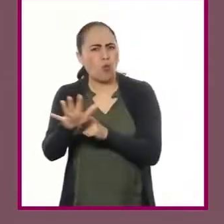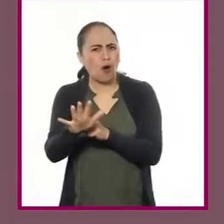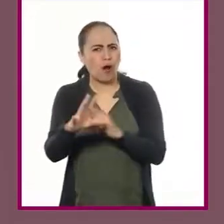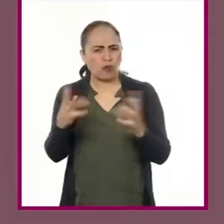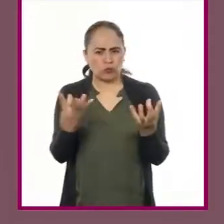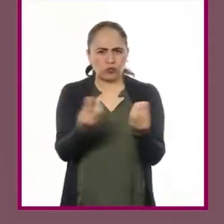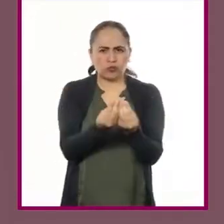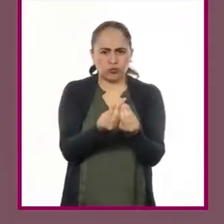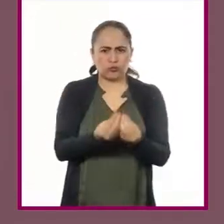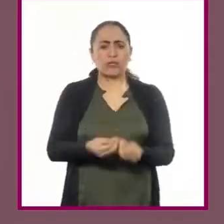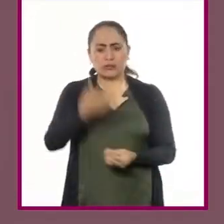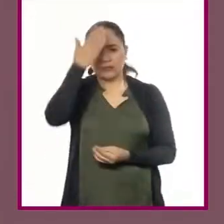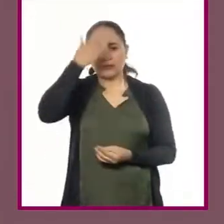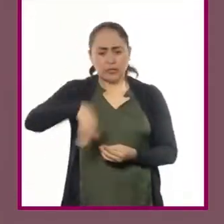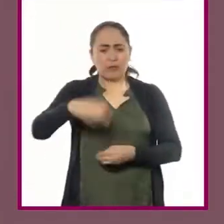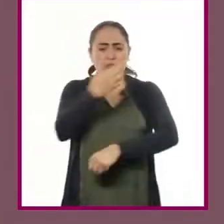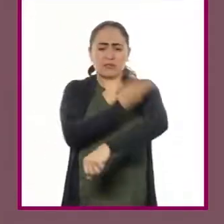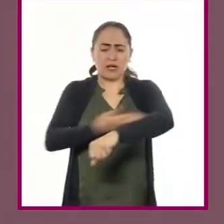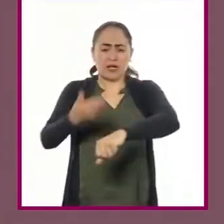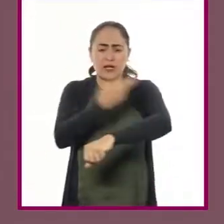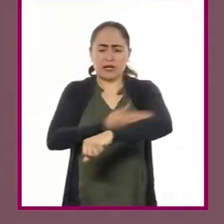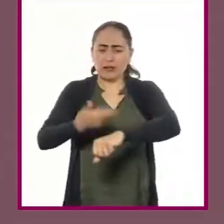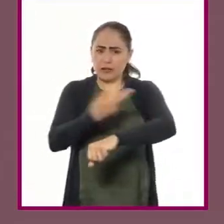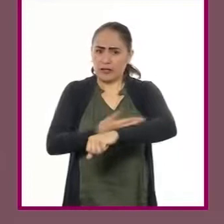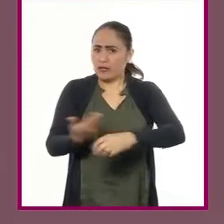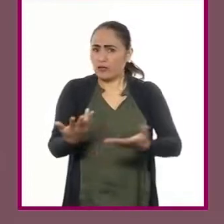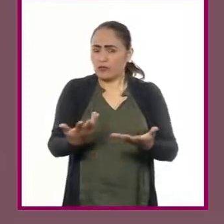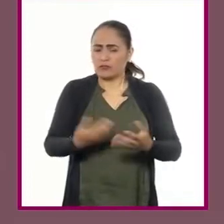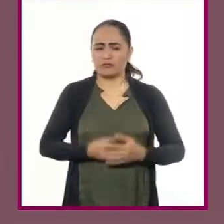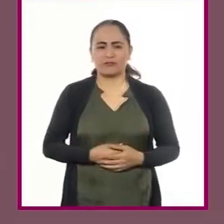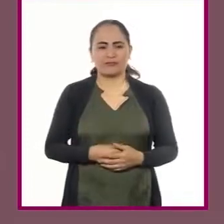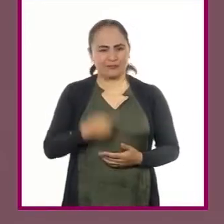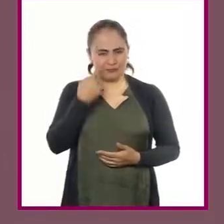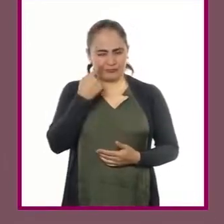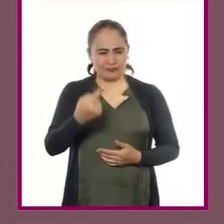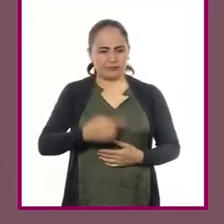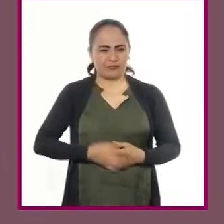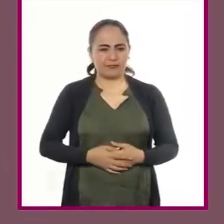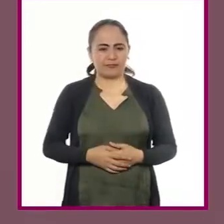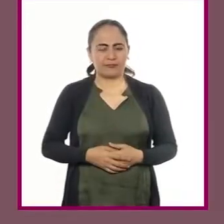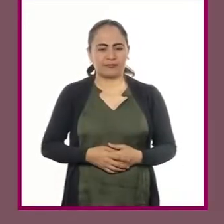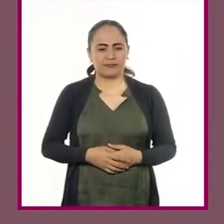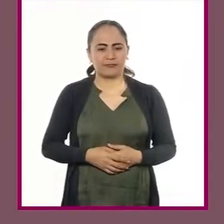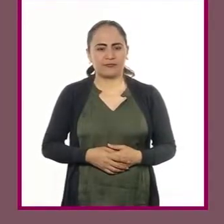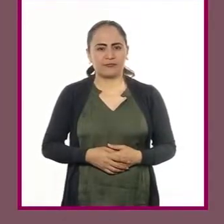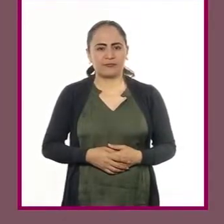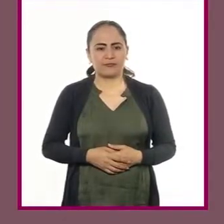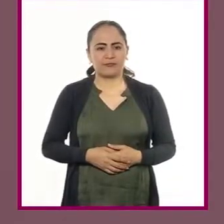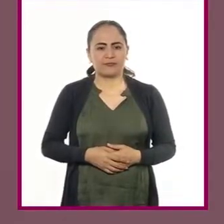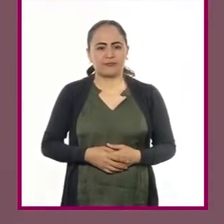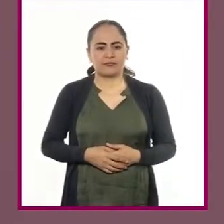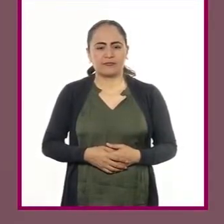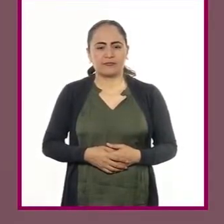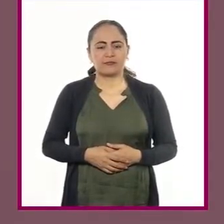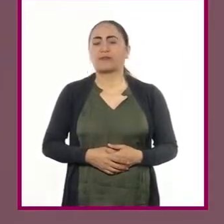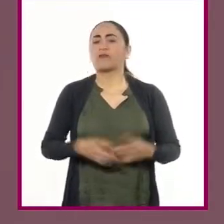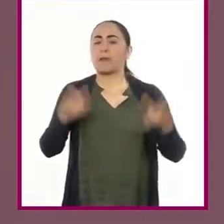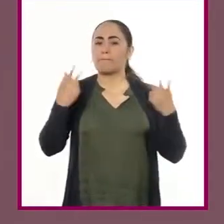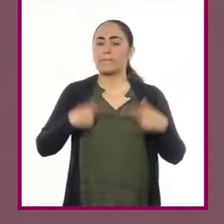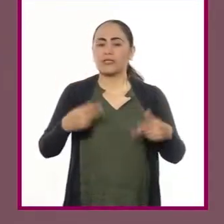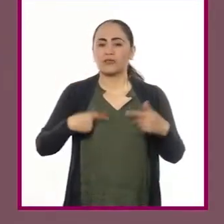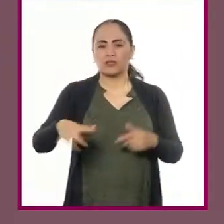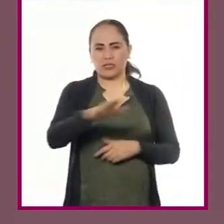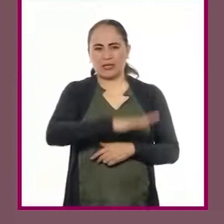se organizaron y cómo influyeron en la cultura novohispana? Veámoslo. La población de la Nueva